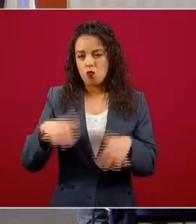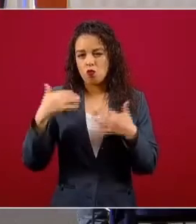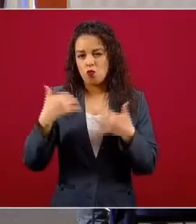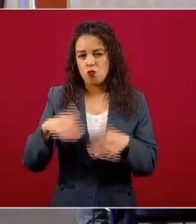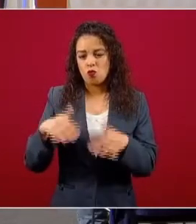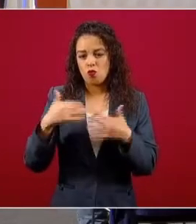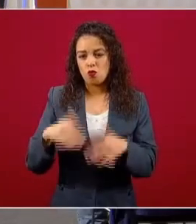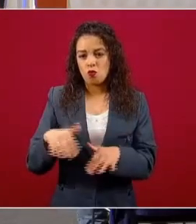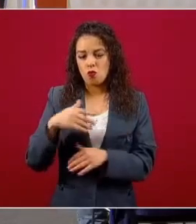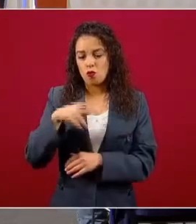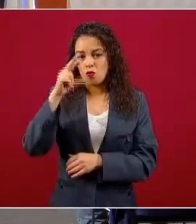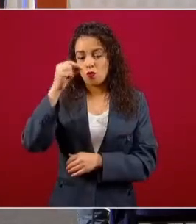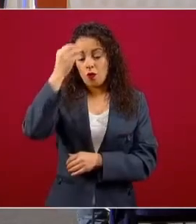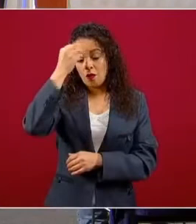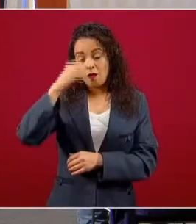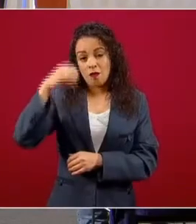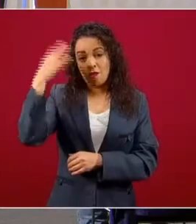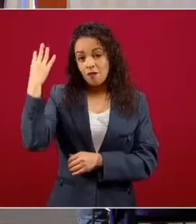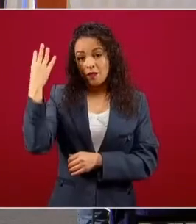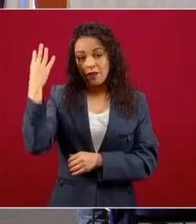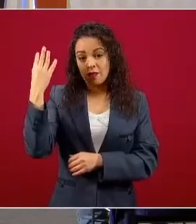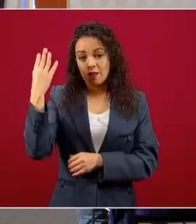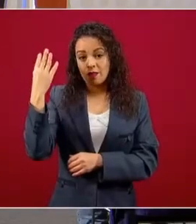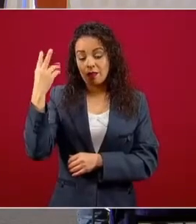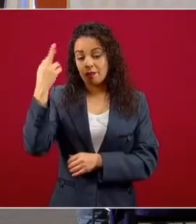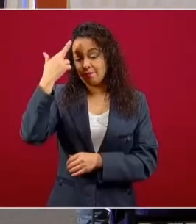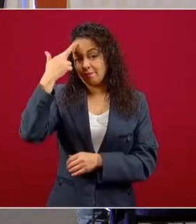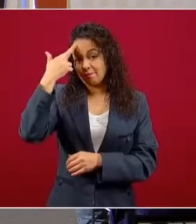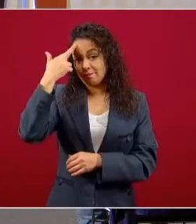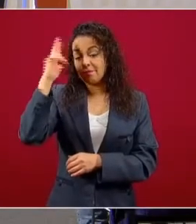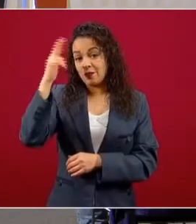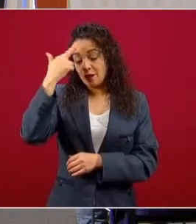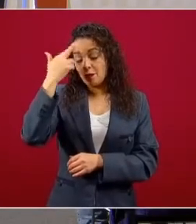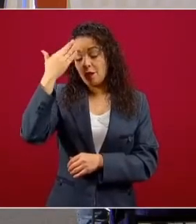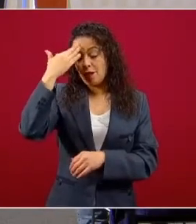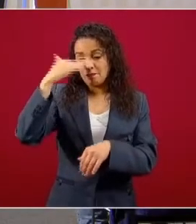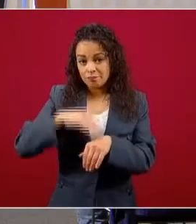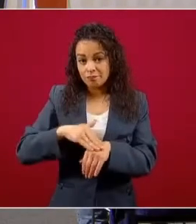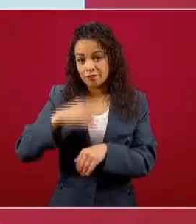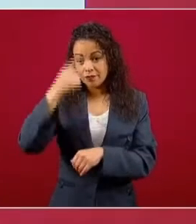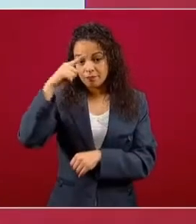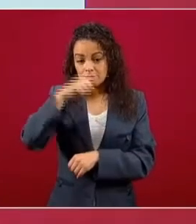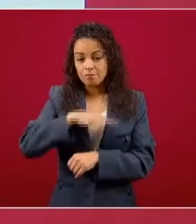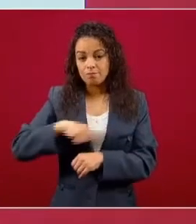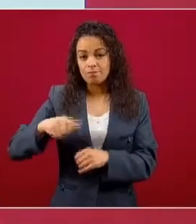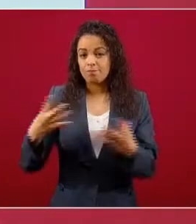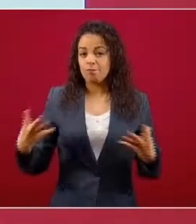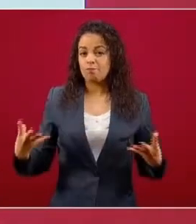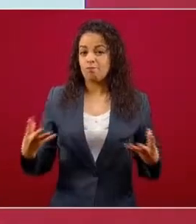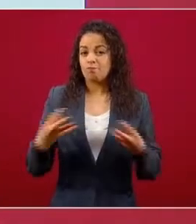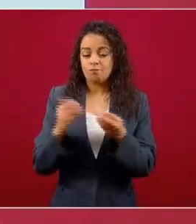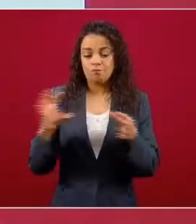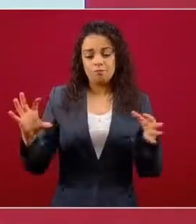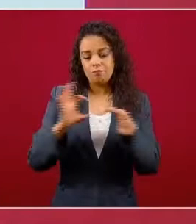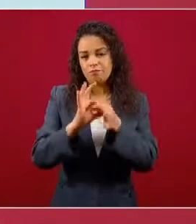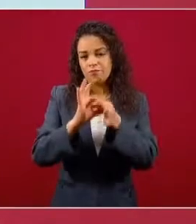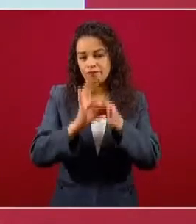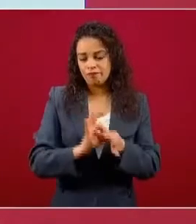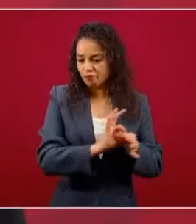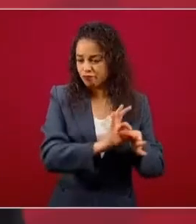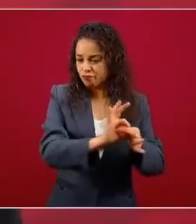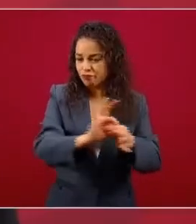de unidad nacional para la continuidad del aprendizaje de nuestras niñas niños y jóvenes